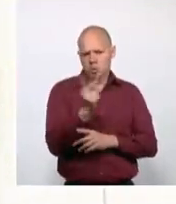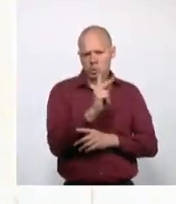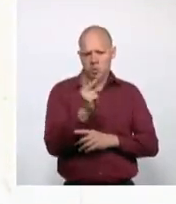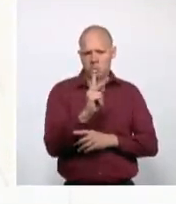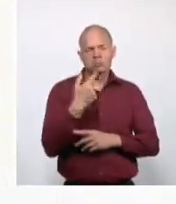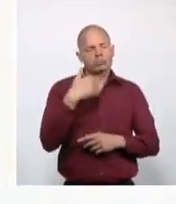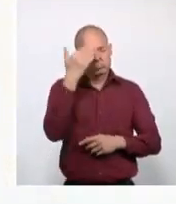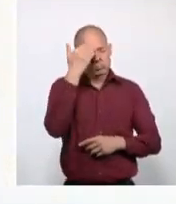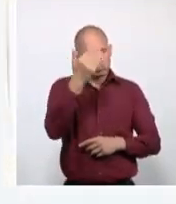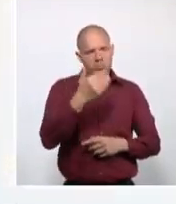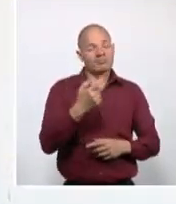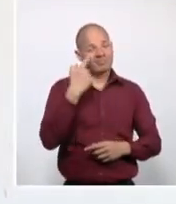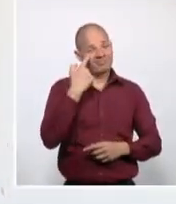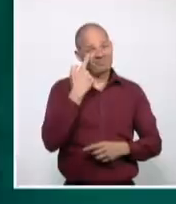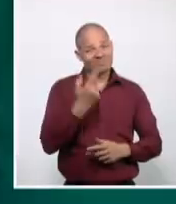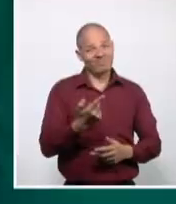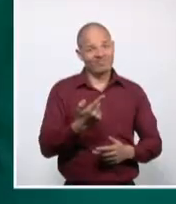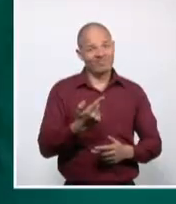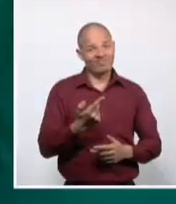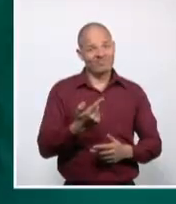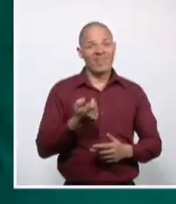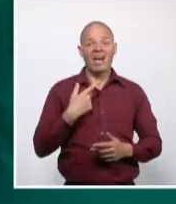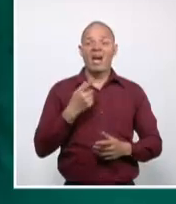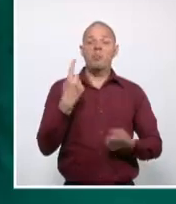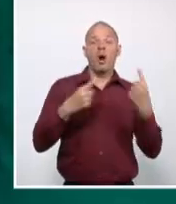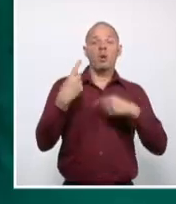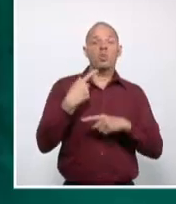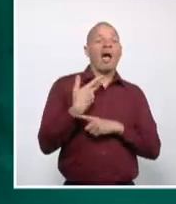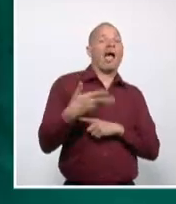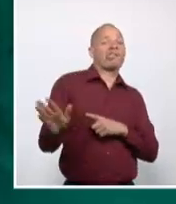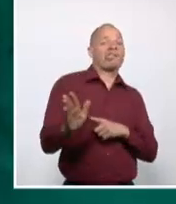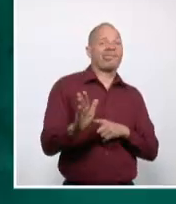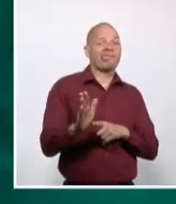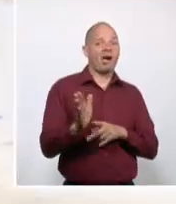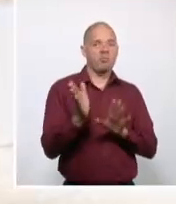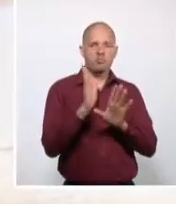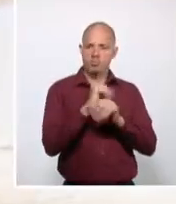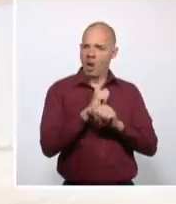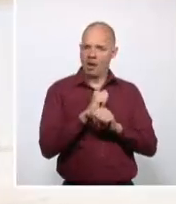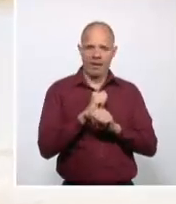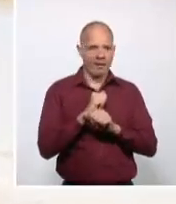ante la amenaza de la pandemia nadie quede desamparado en casa.